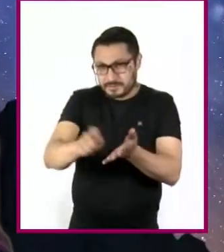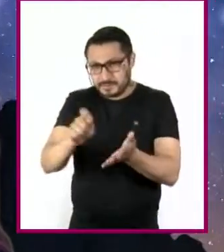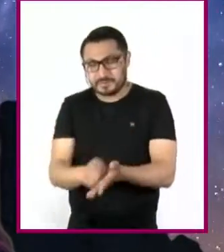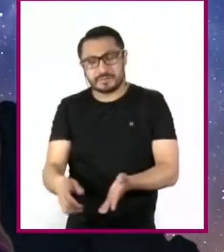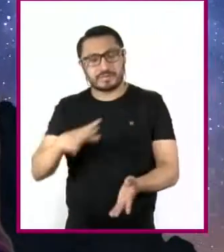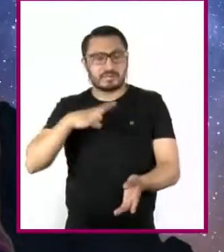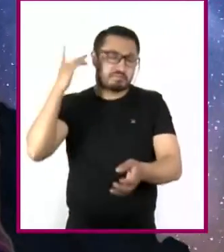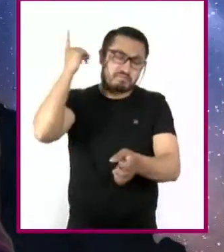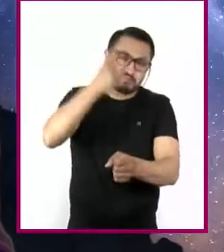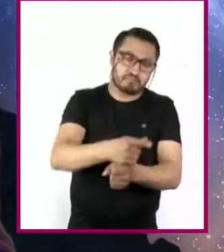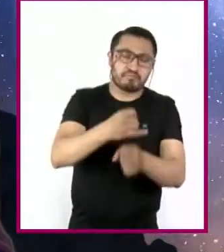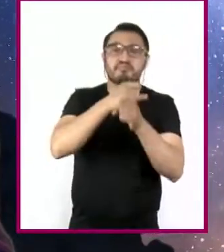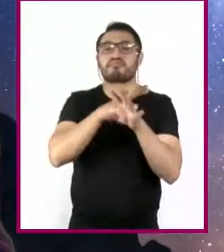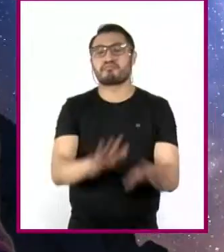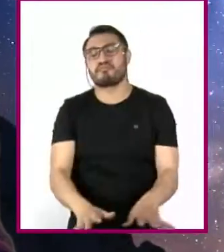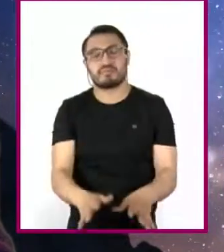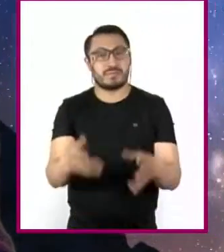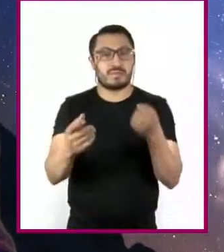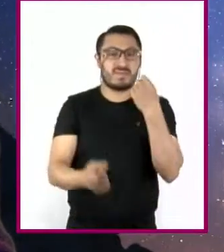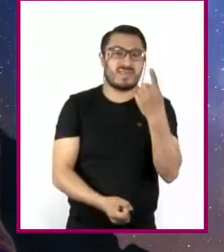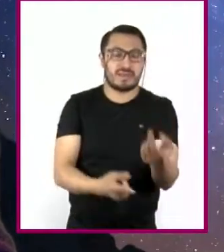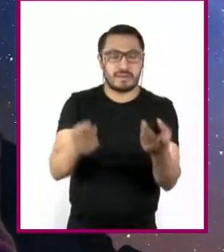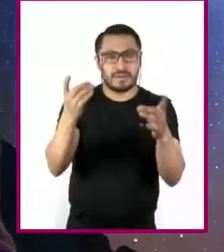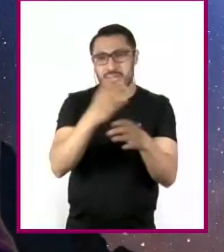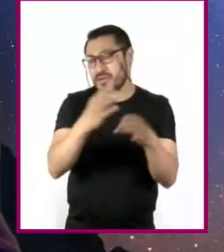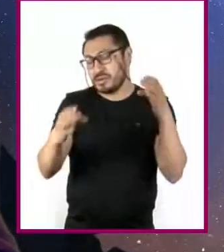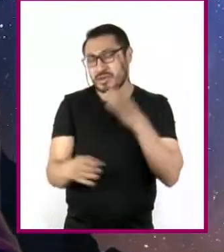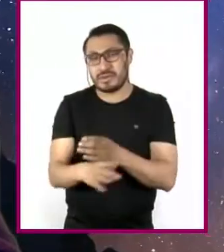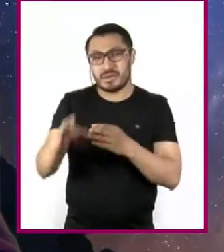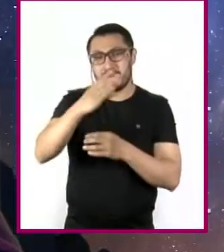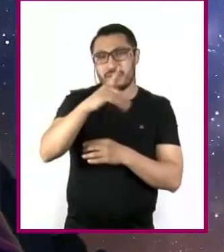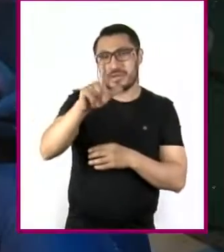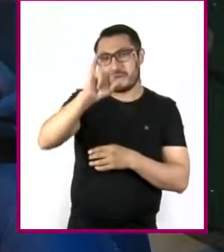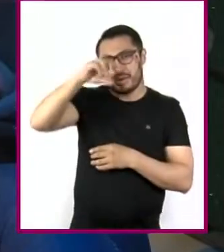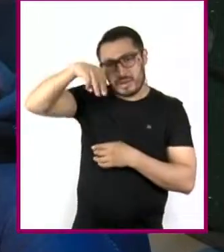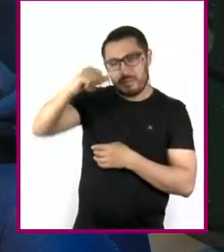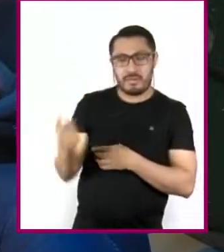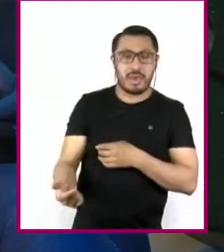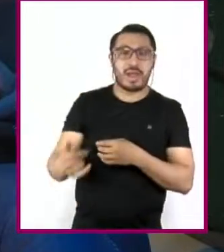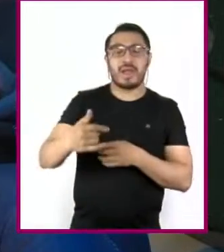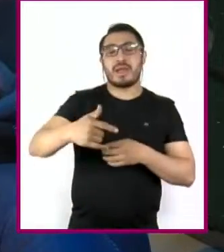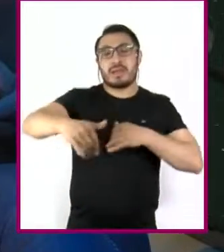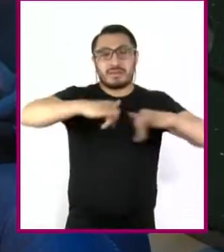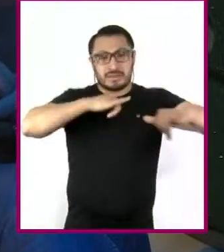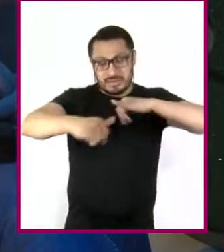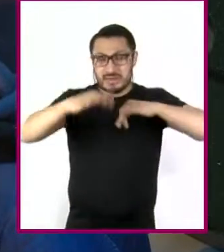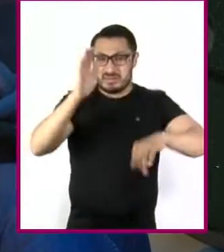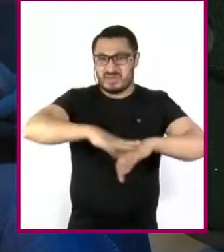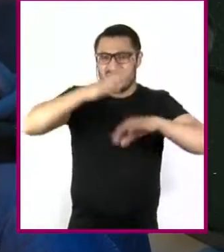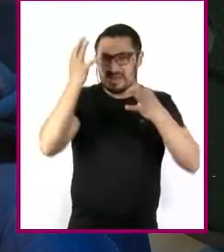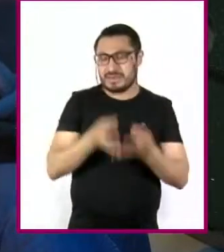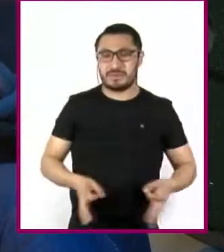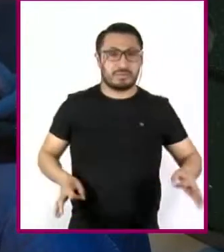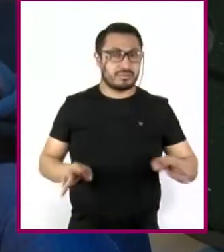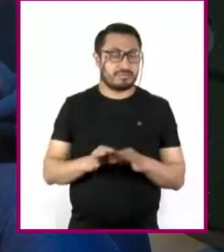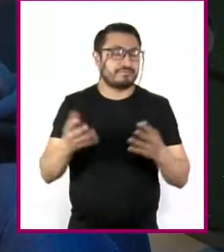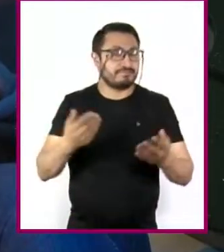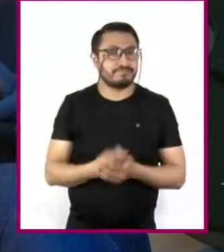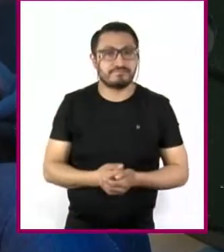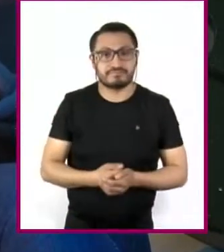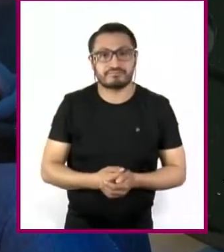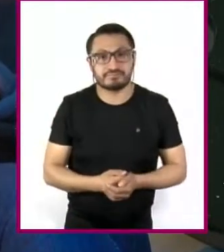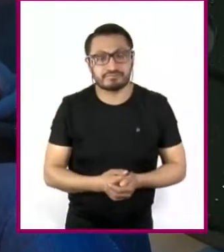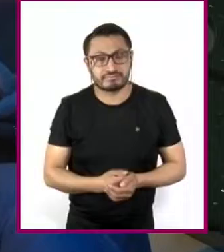se ha hallado información de algunos de los eventos climáticos y geológicos más importantes. Órale, ¿sí